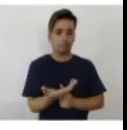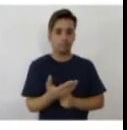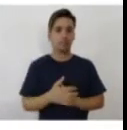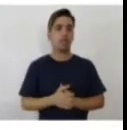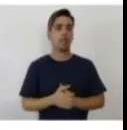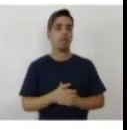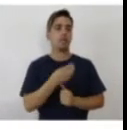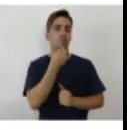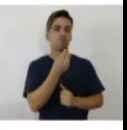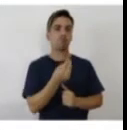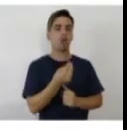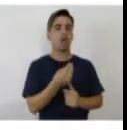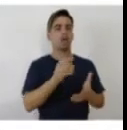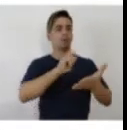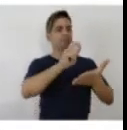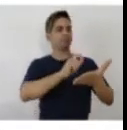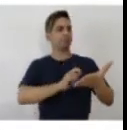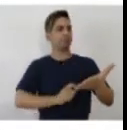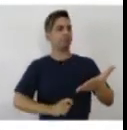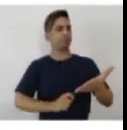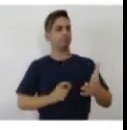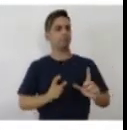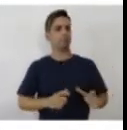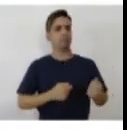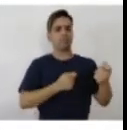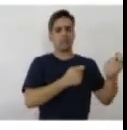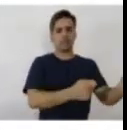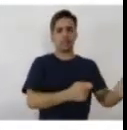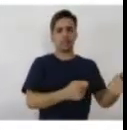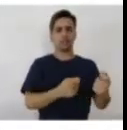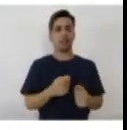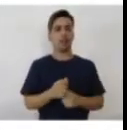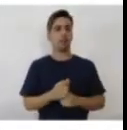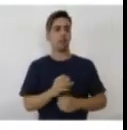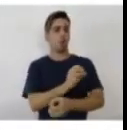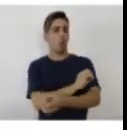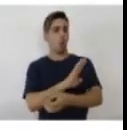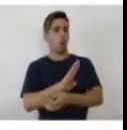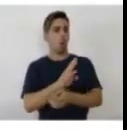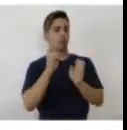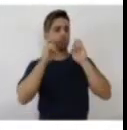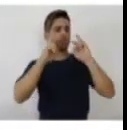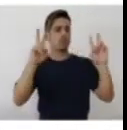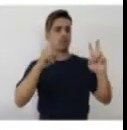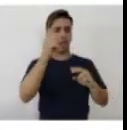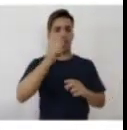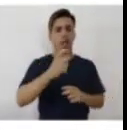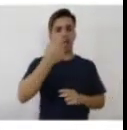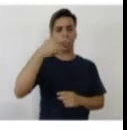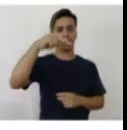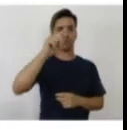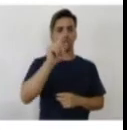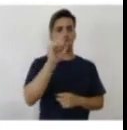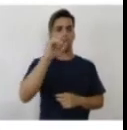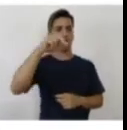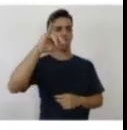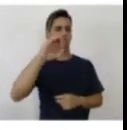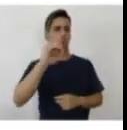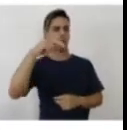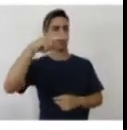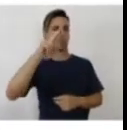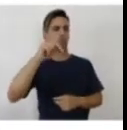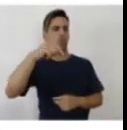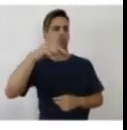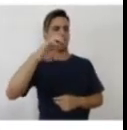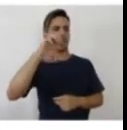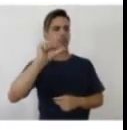un artículo relacionado con la videoobra de Antonio Núñez Jiménez, y el